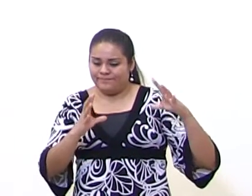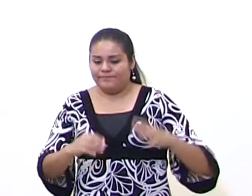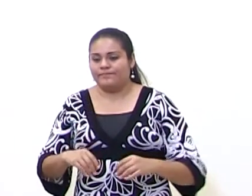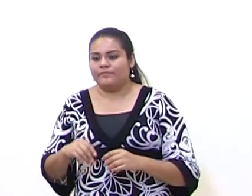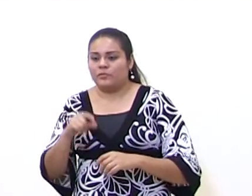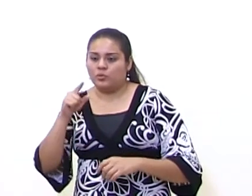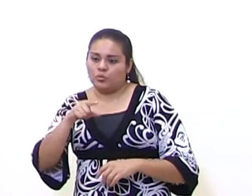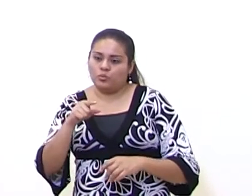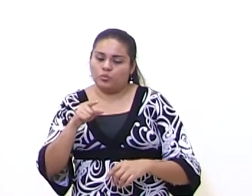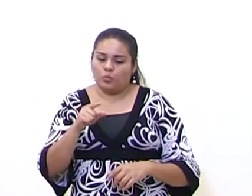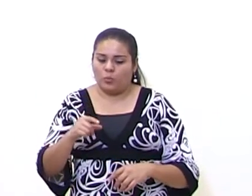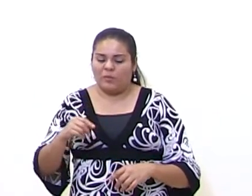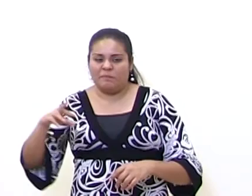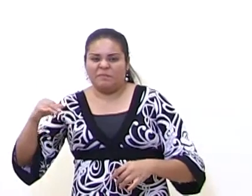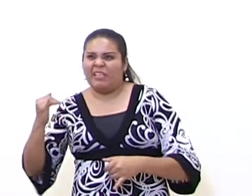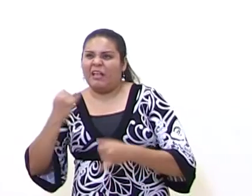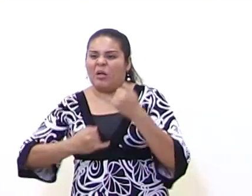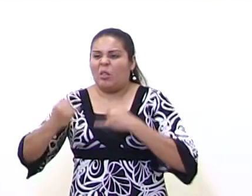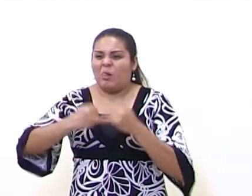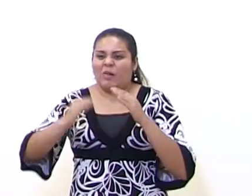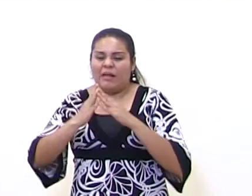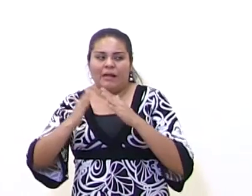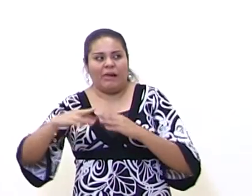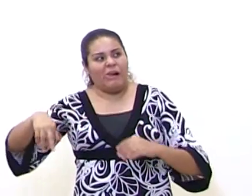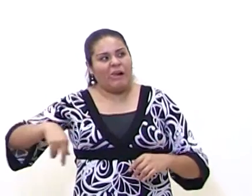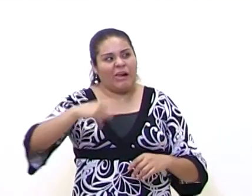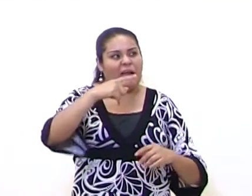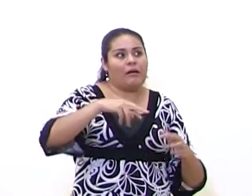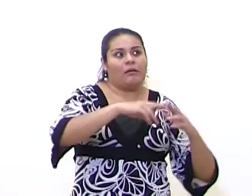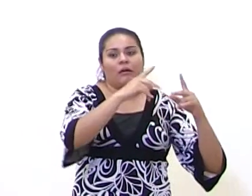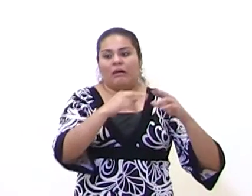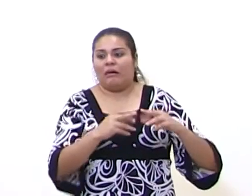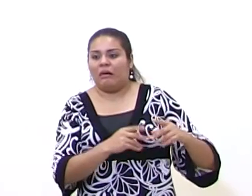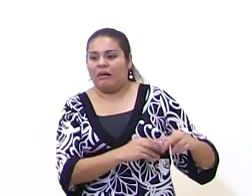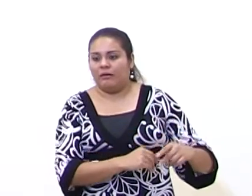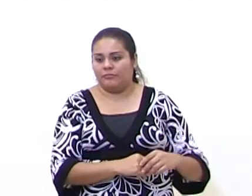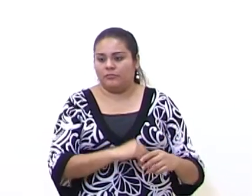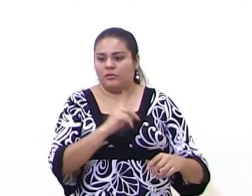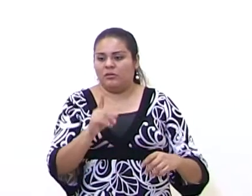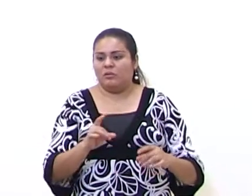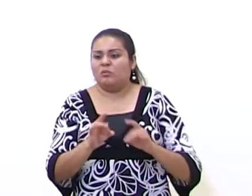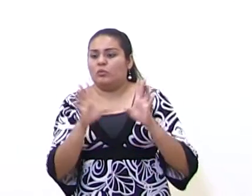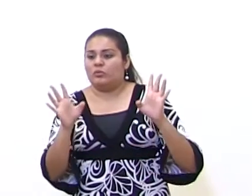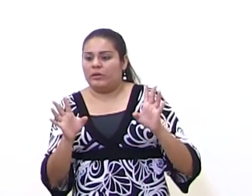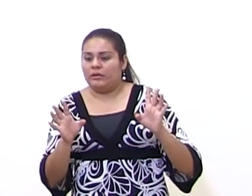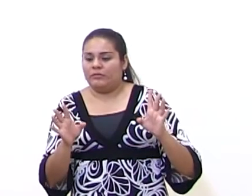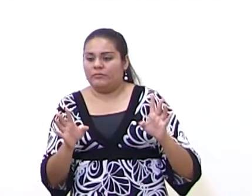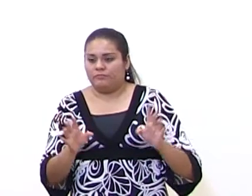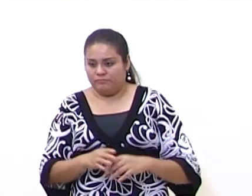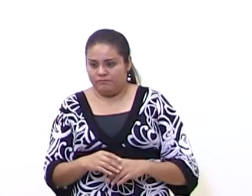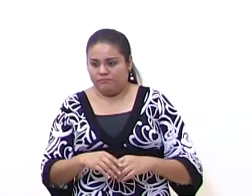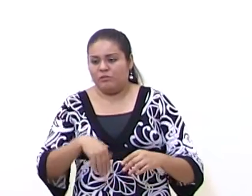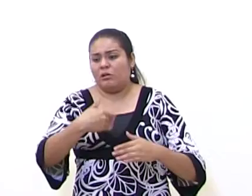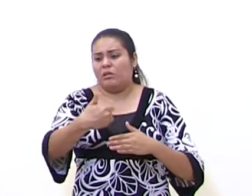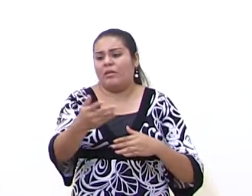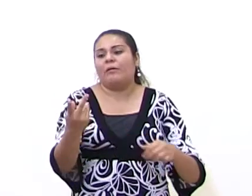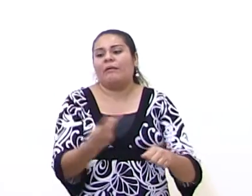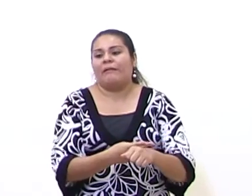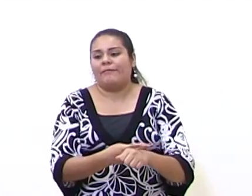ventana. Causa, efecto. Ahora sí, jóvenes, si esto ya quedó claro, entonces, ahora